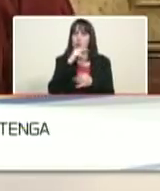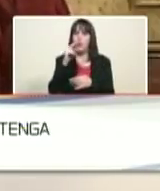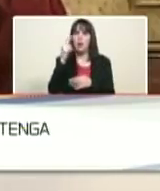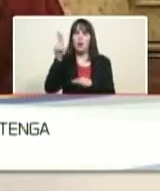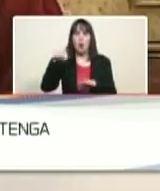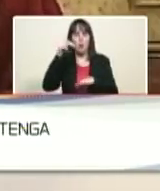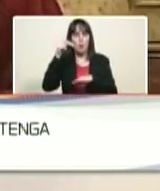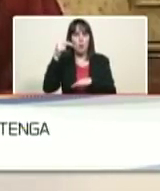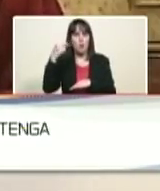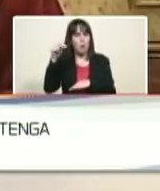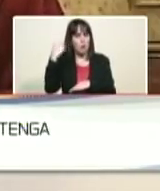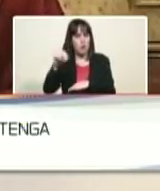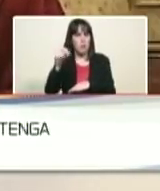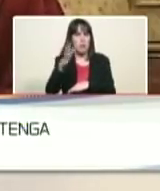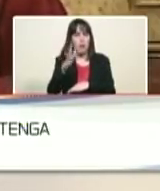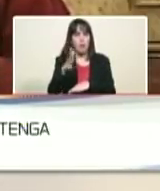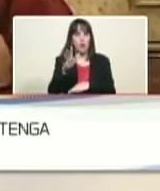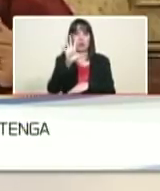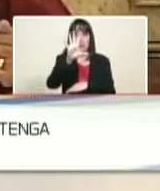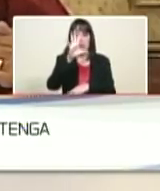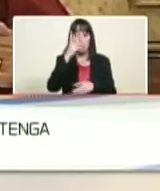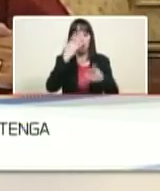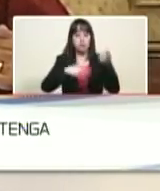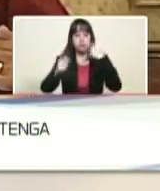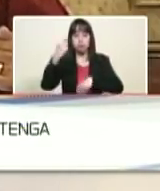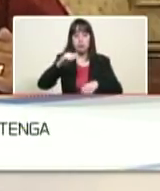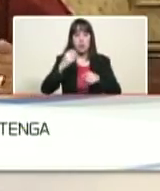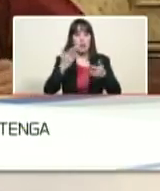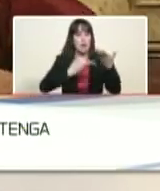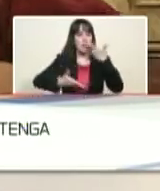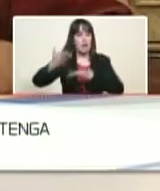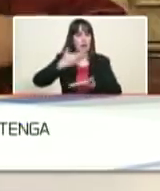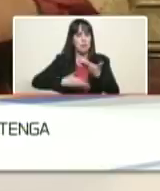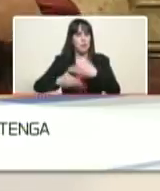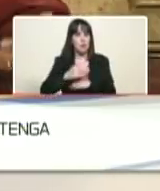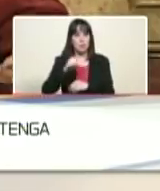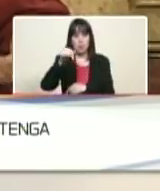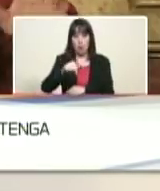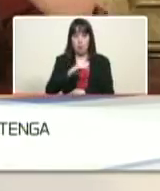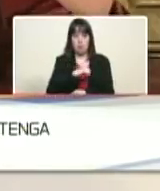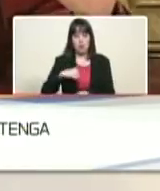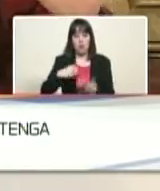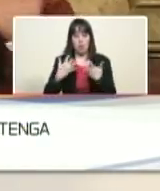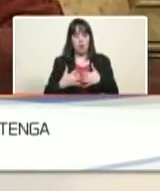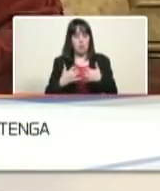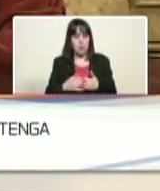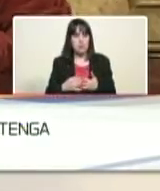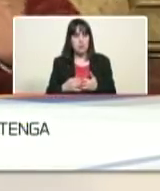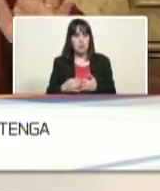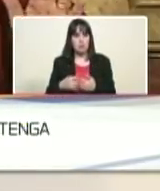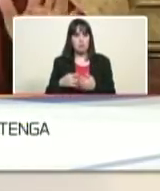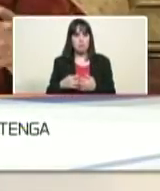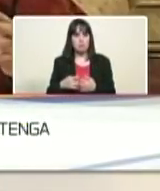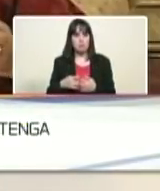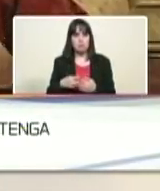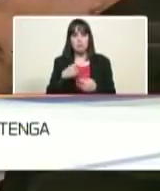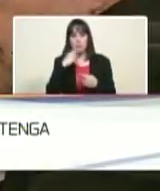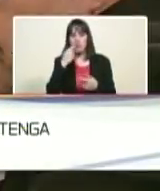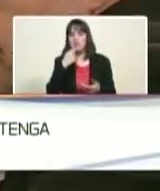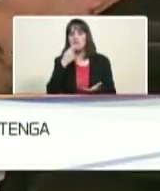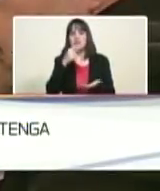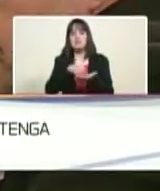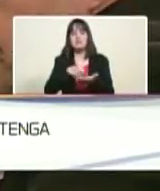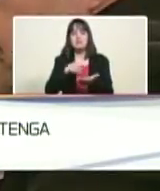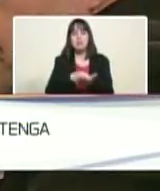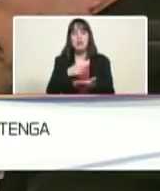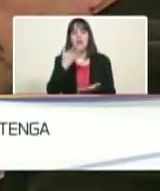5 subastas. Hoy ofertaron un conjunto de privados, algo nuevo en el país, que los privados